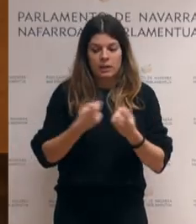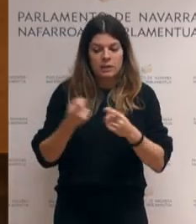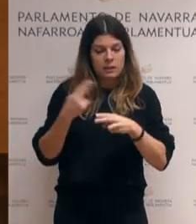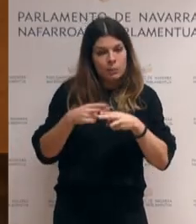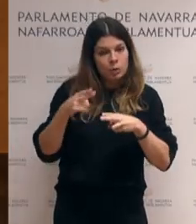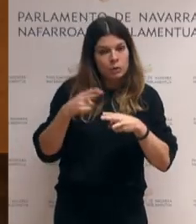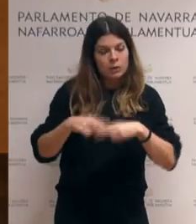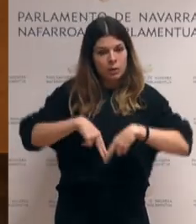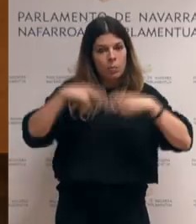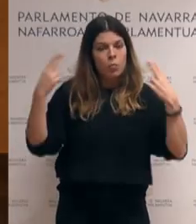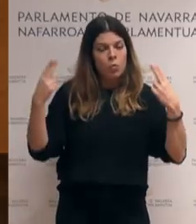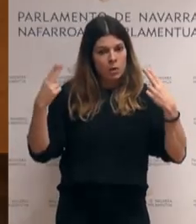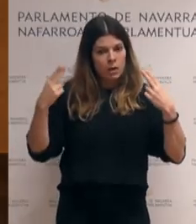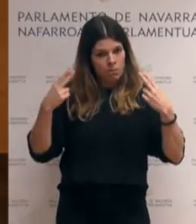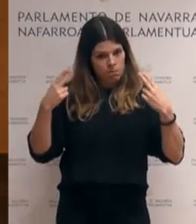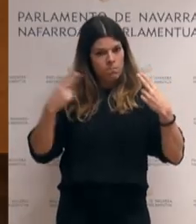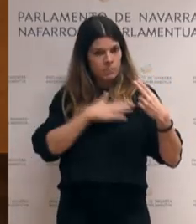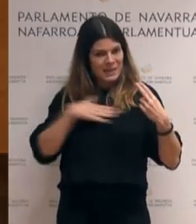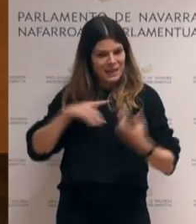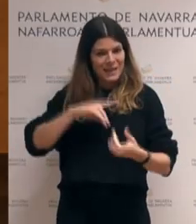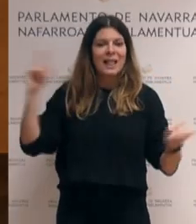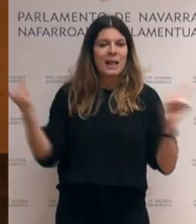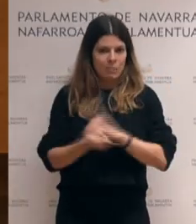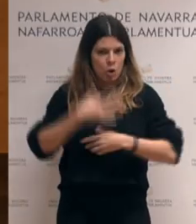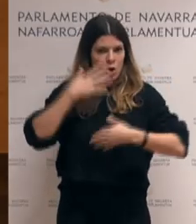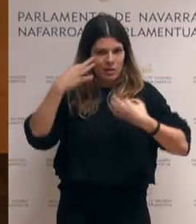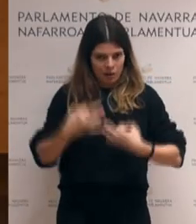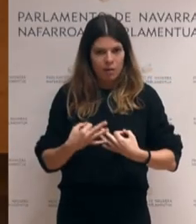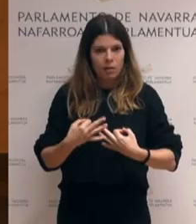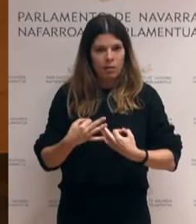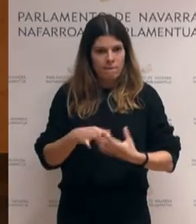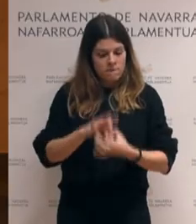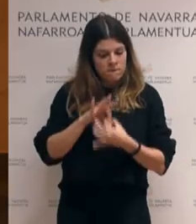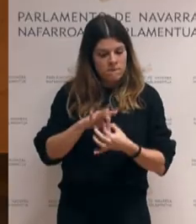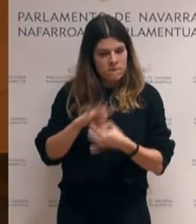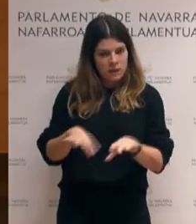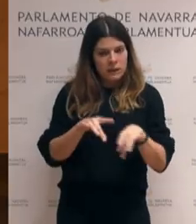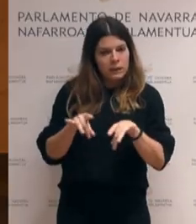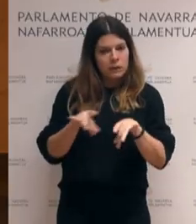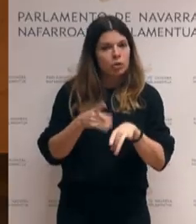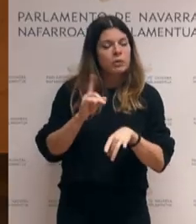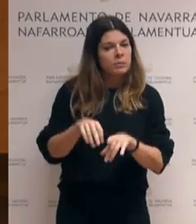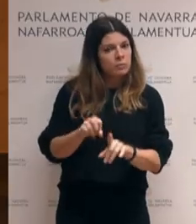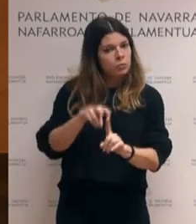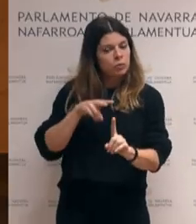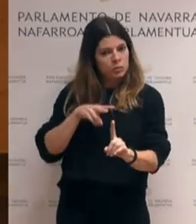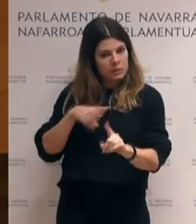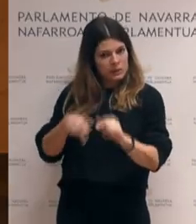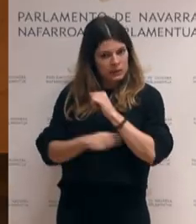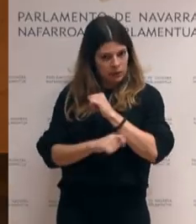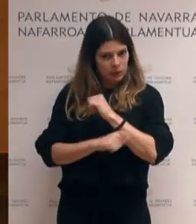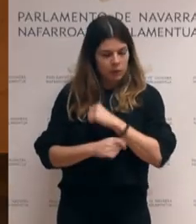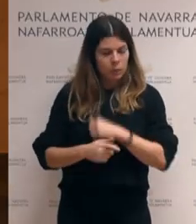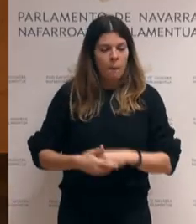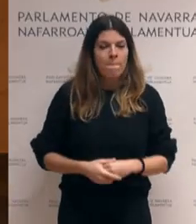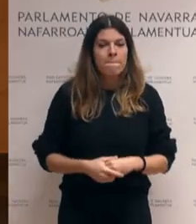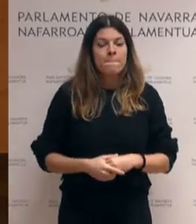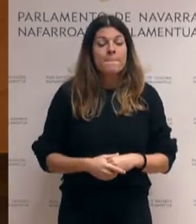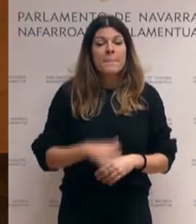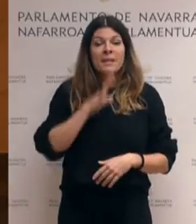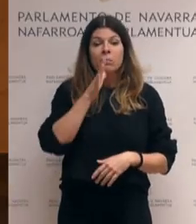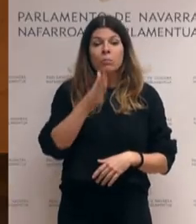tengan vocación de cambios reales que estén arraigadas al territorio y que tengan una visión estratégica porque